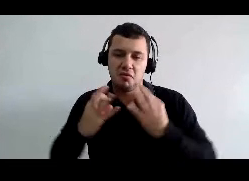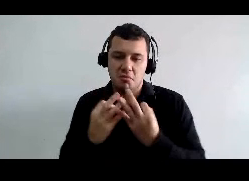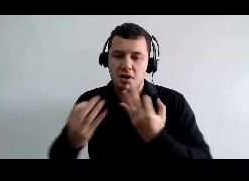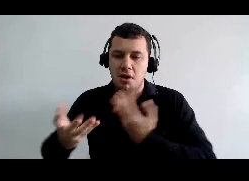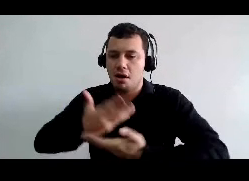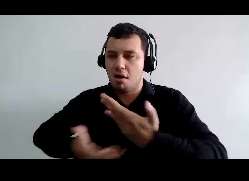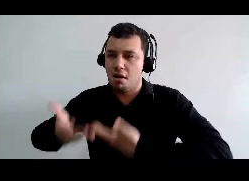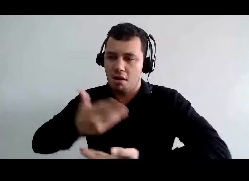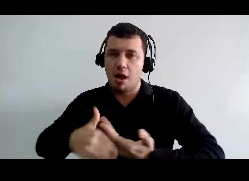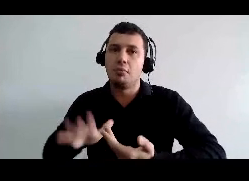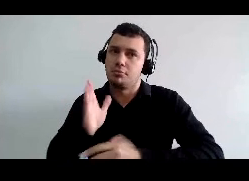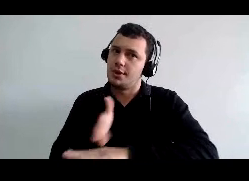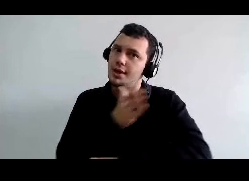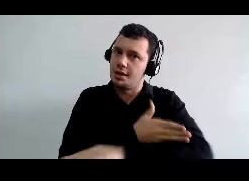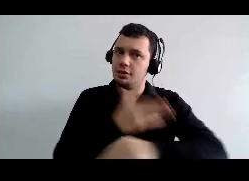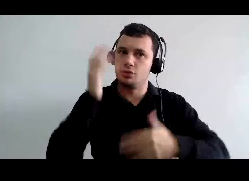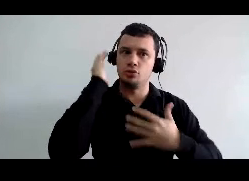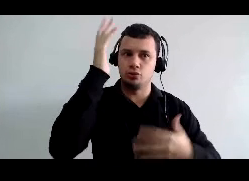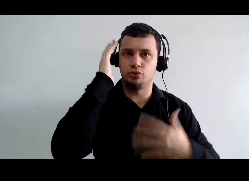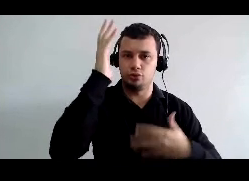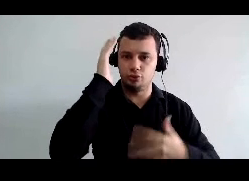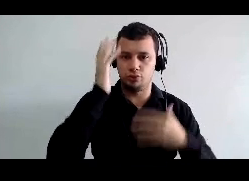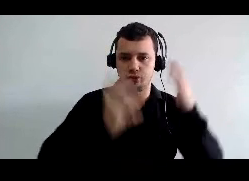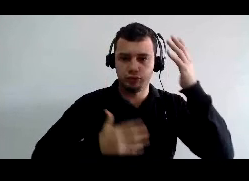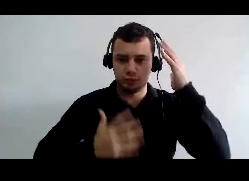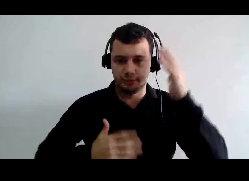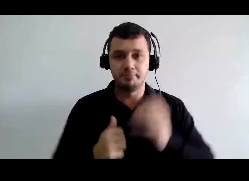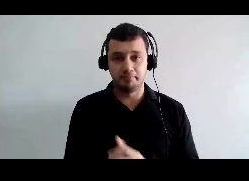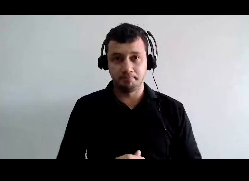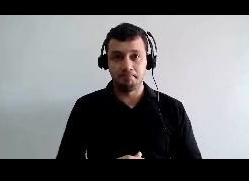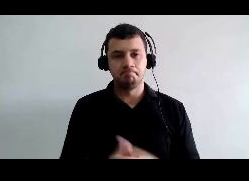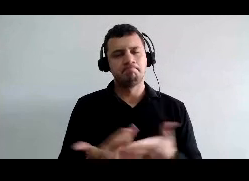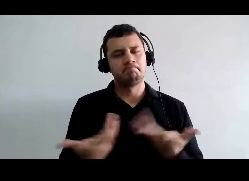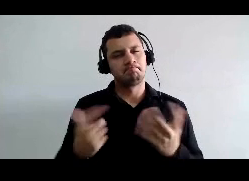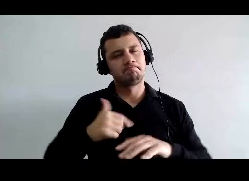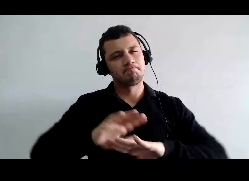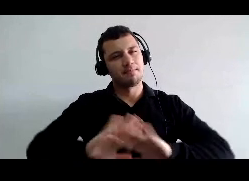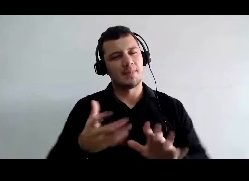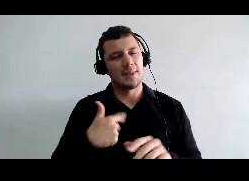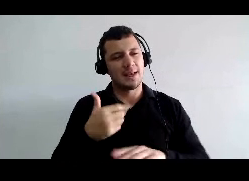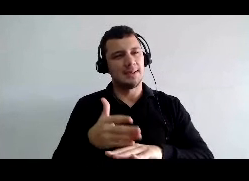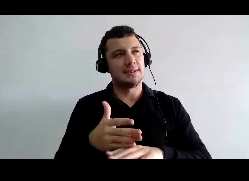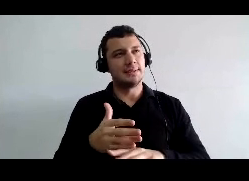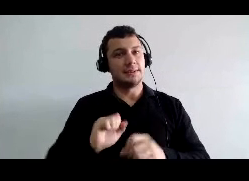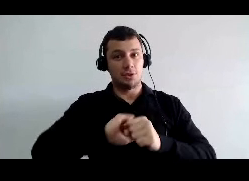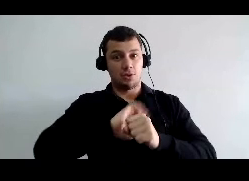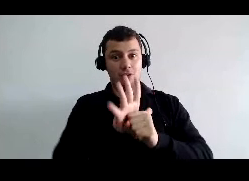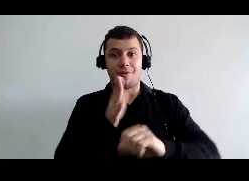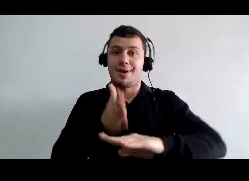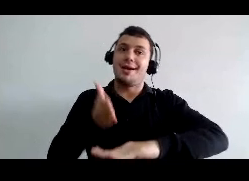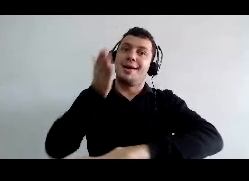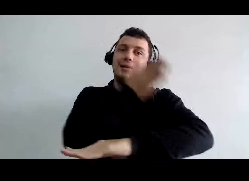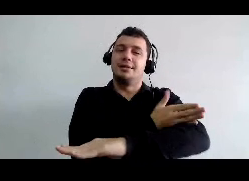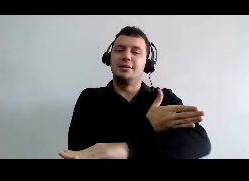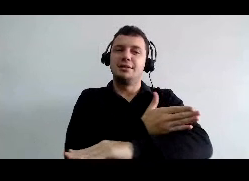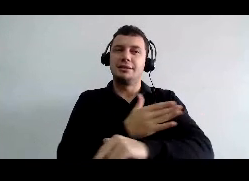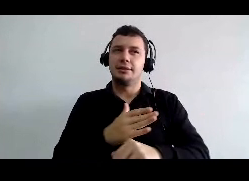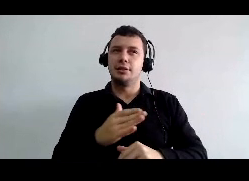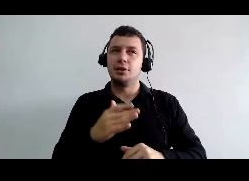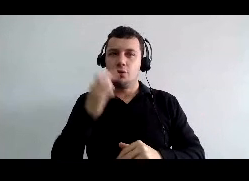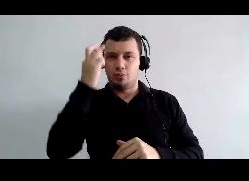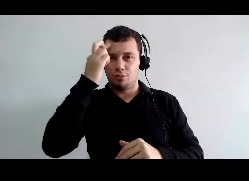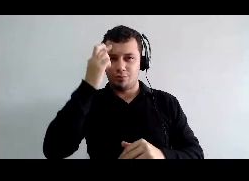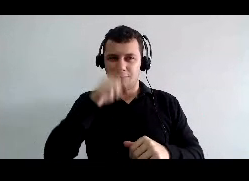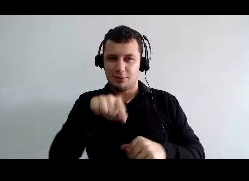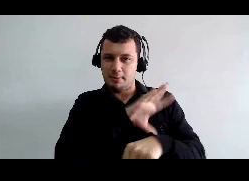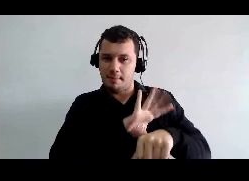porque nosotros sí vemos antes del COVID, ya yo creo que nosotros los profesionales de la salud ya tenemos dos